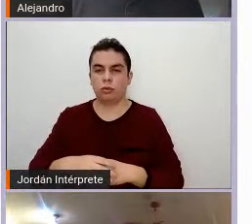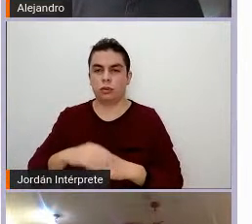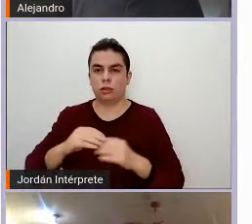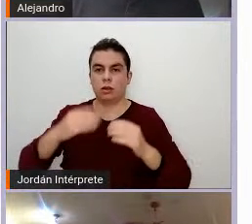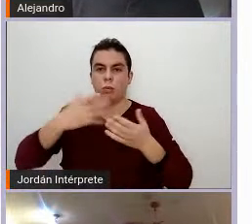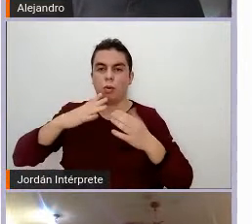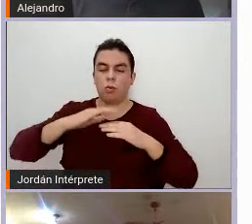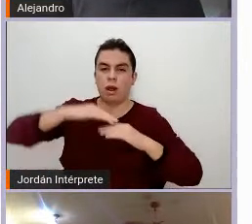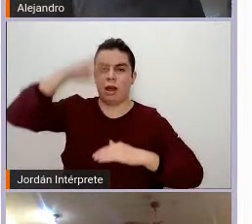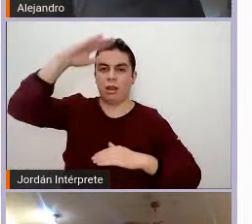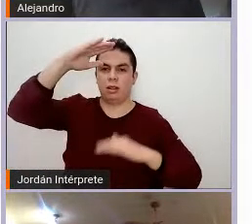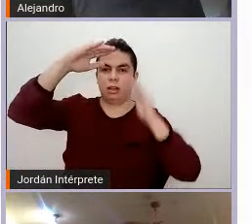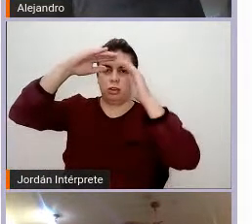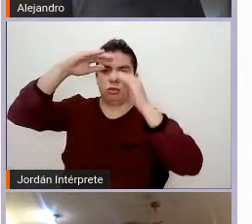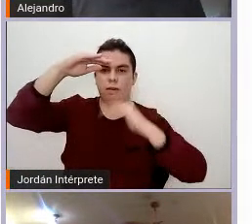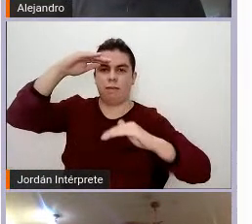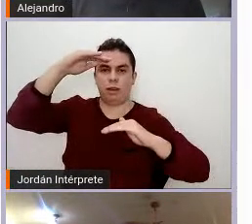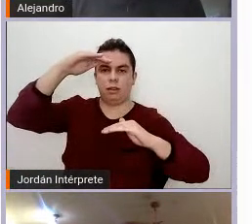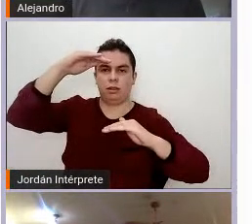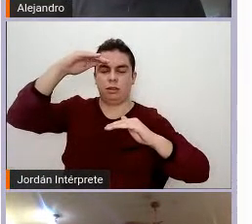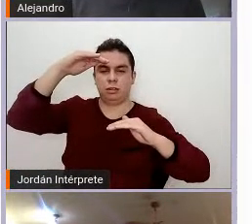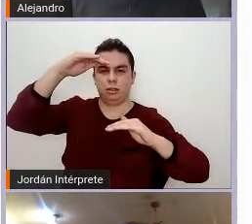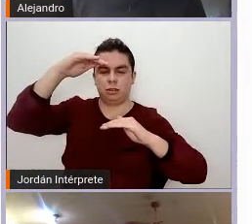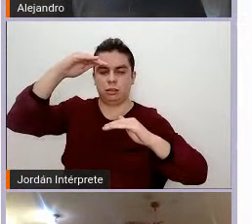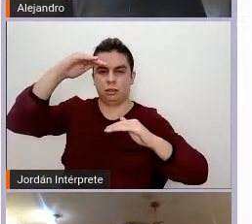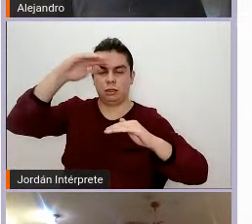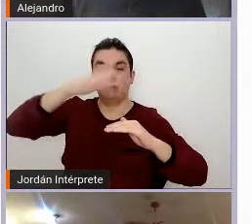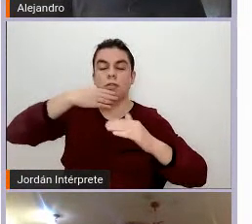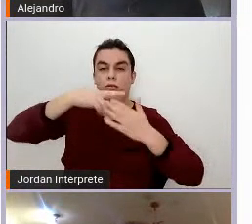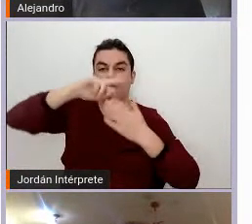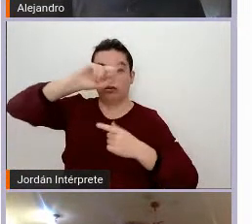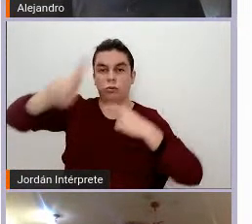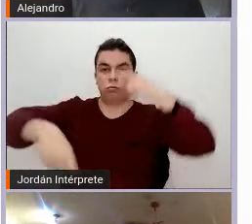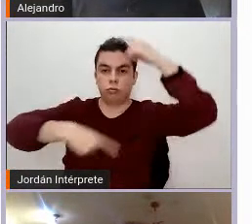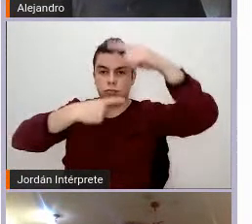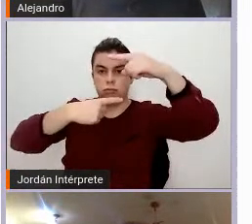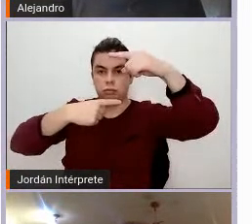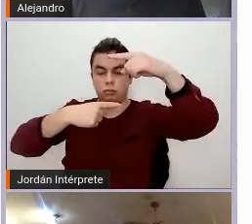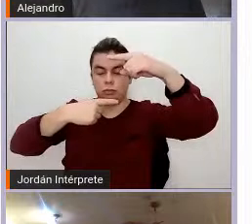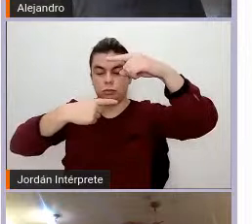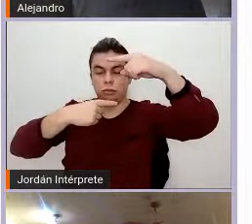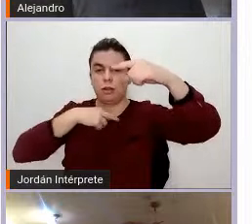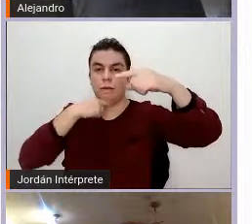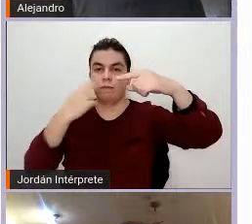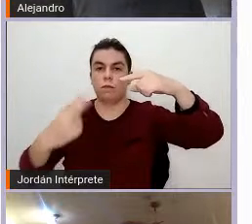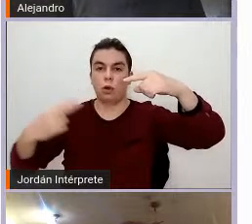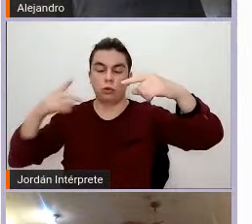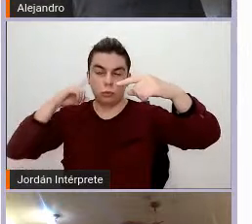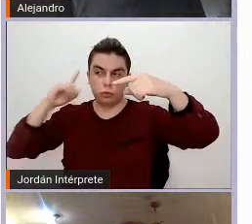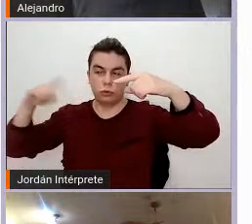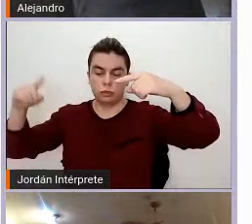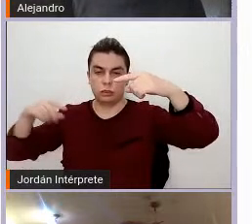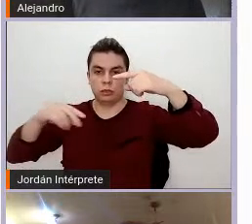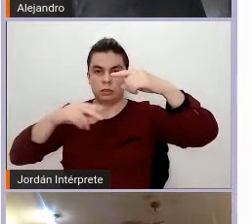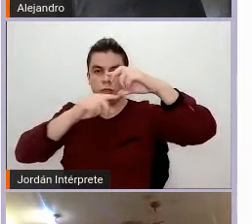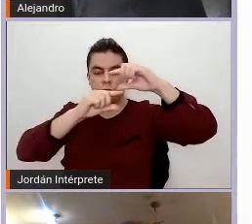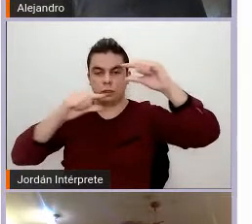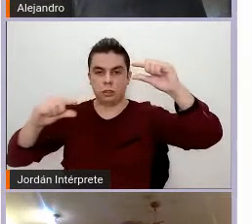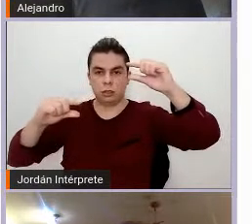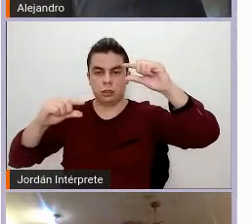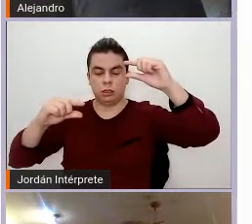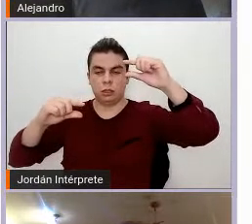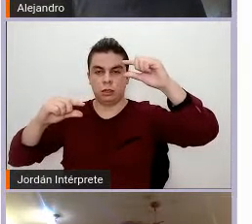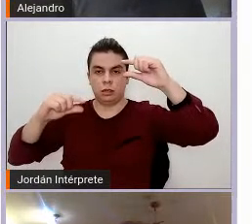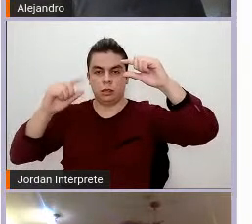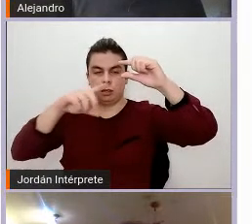baja. Entonces, con la inversión de las posiciones de las voces, Violeta desafía ideológicamente